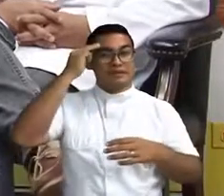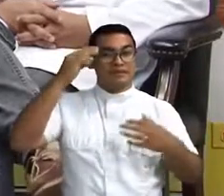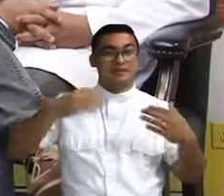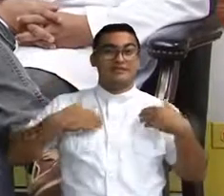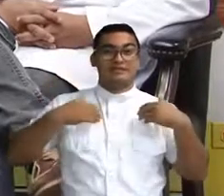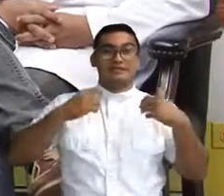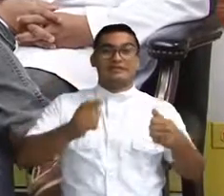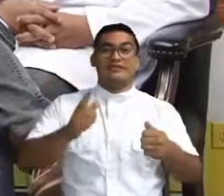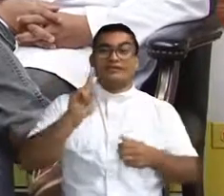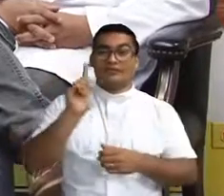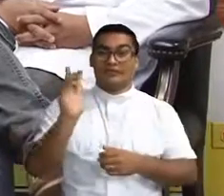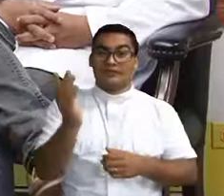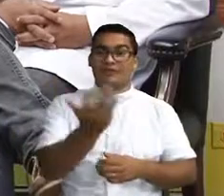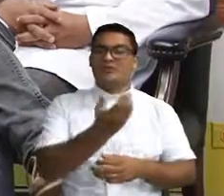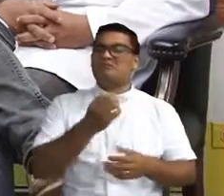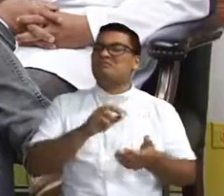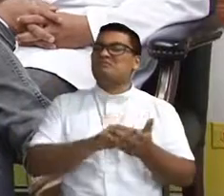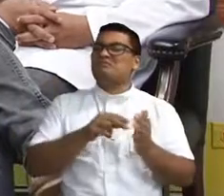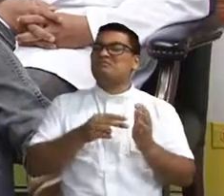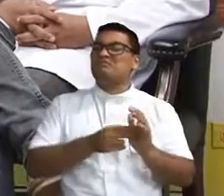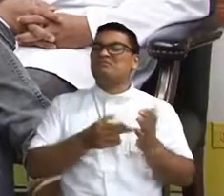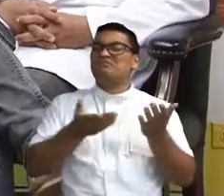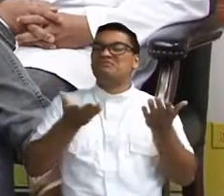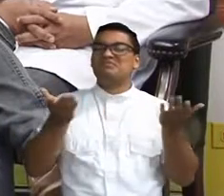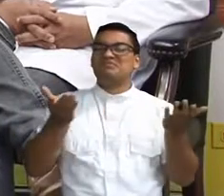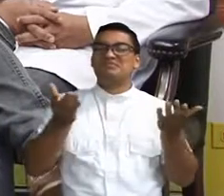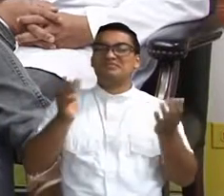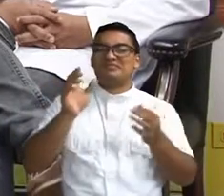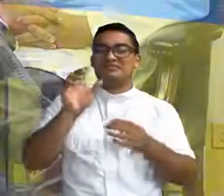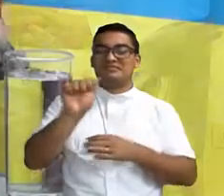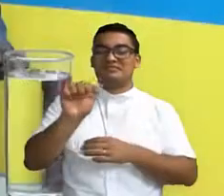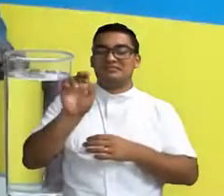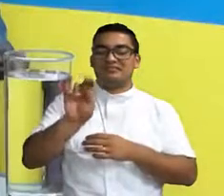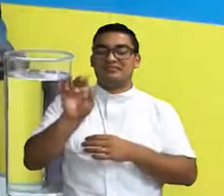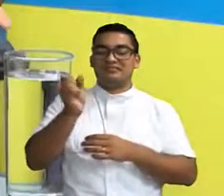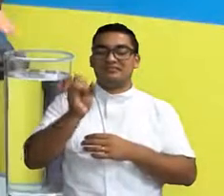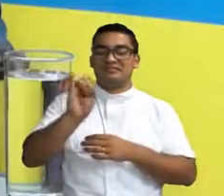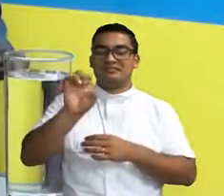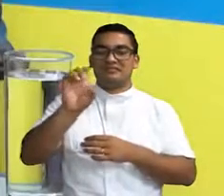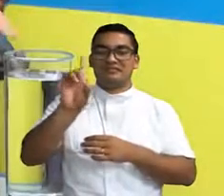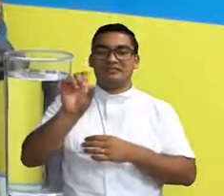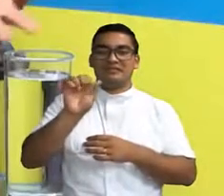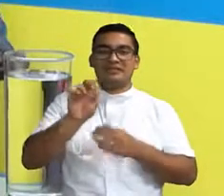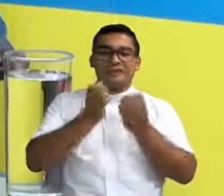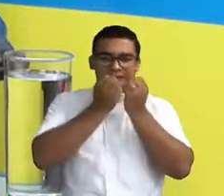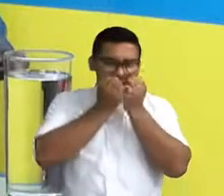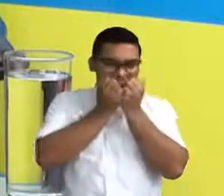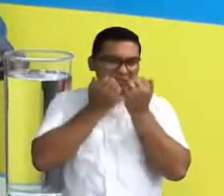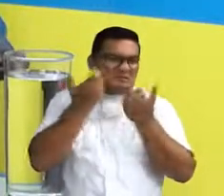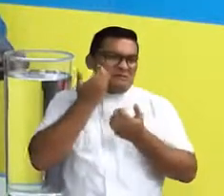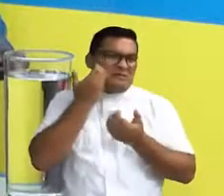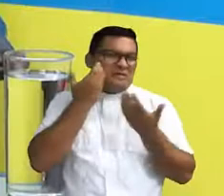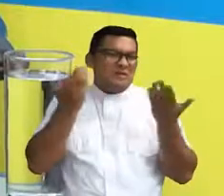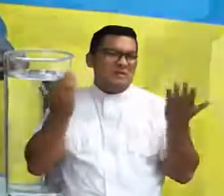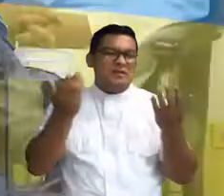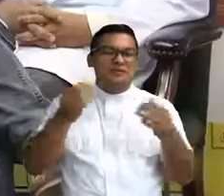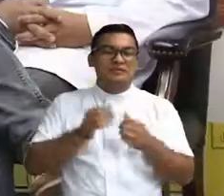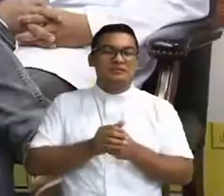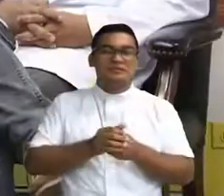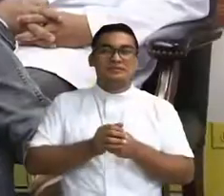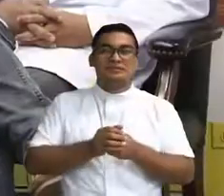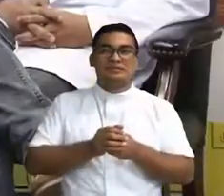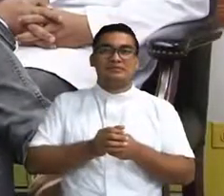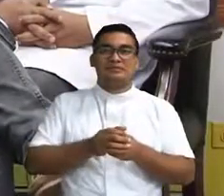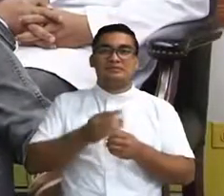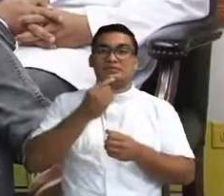es. Doctor, ¿qué es la ansiedad en sí? ¿Este es un trastorno, una enfermedad? ¿Cómo está catalogado? Ok, antes